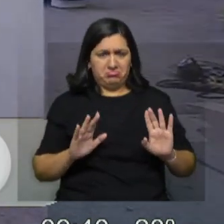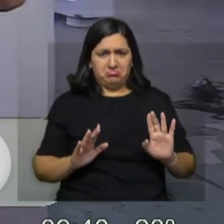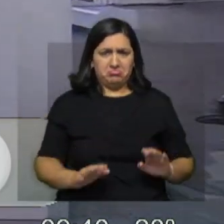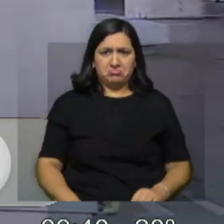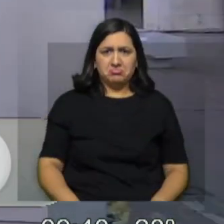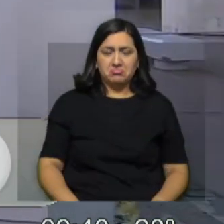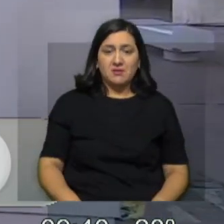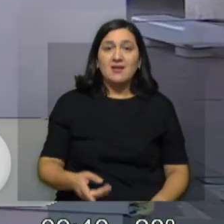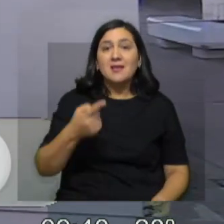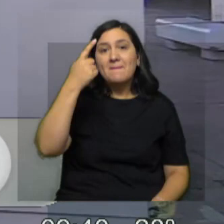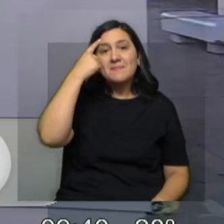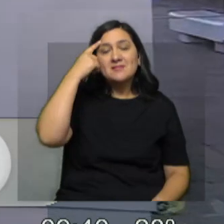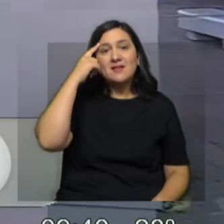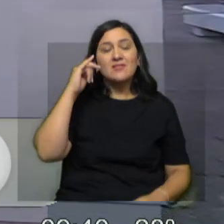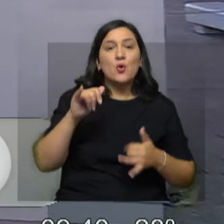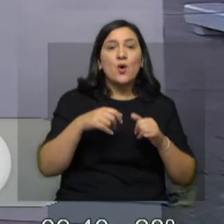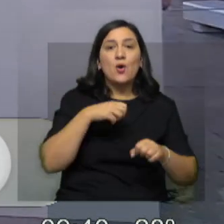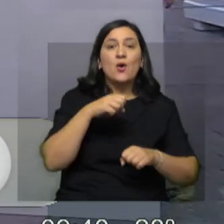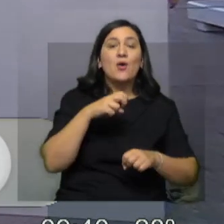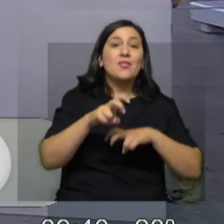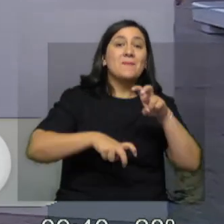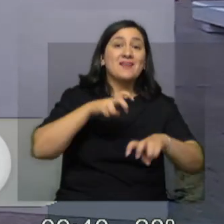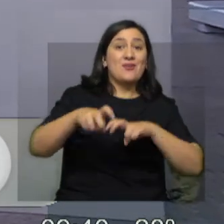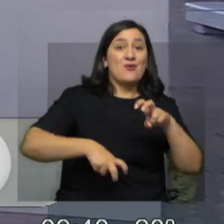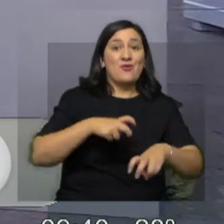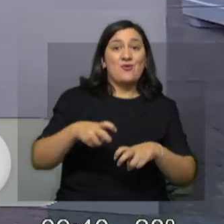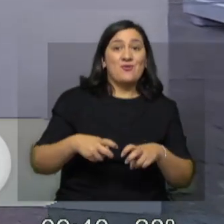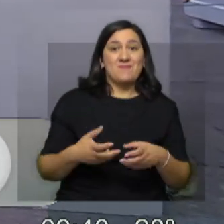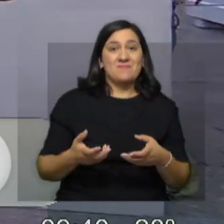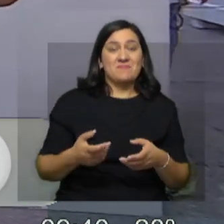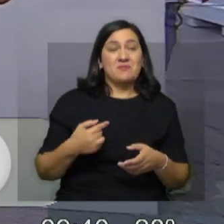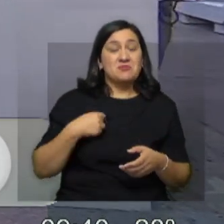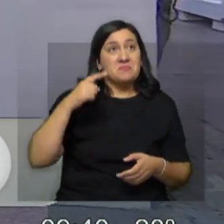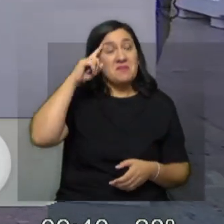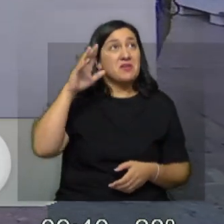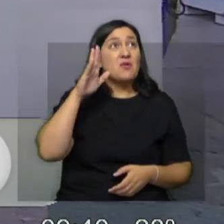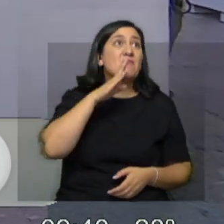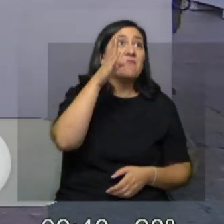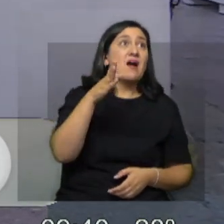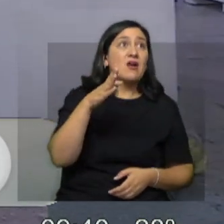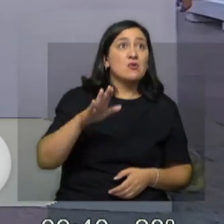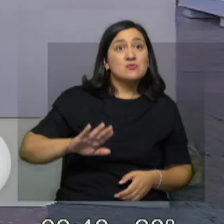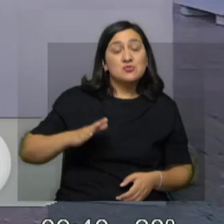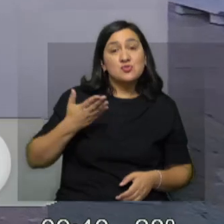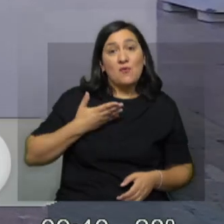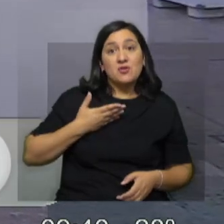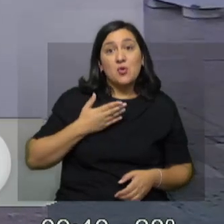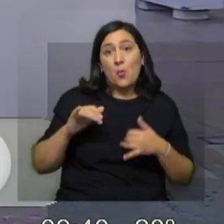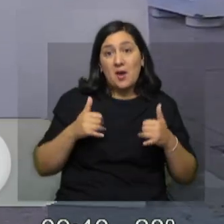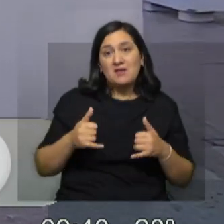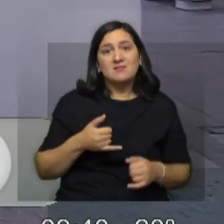No, pero ¿qué opina de los juegos del Parque Rodó, no? Porque usted está acostumbrado a andar en estas alturas, me imagino que va al Parque Rodó con un sobrino, una sobrina y chivea ahí, ¿no?